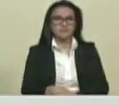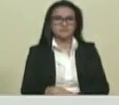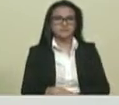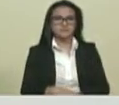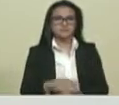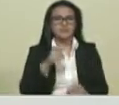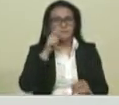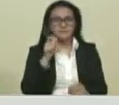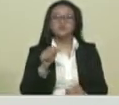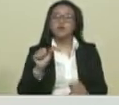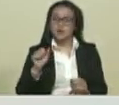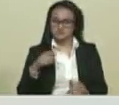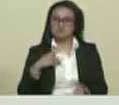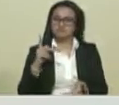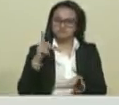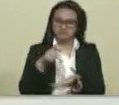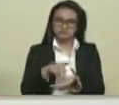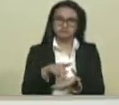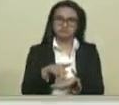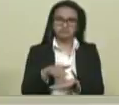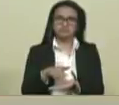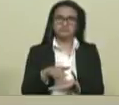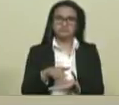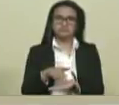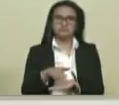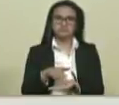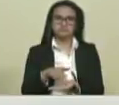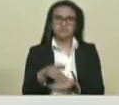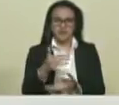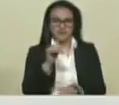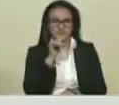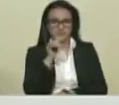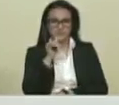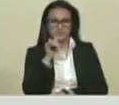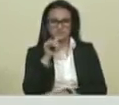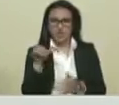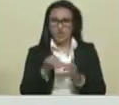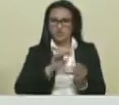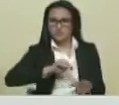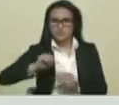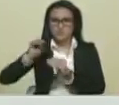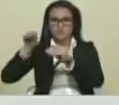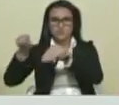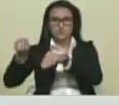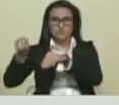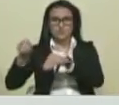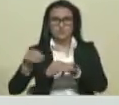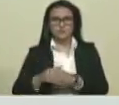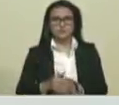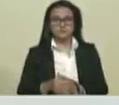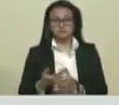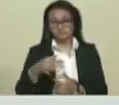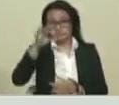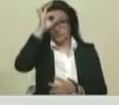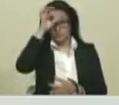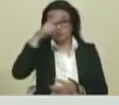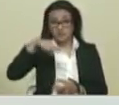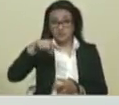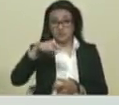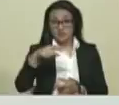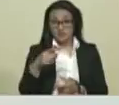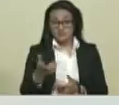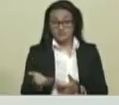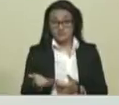si van a su centro de origen se encuentran allí, que tiene la información a dónde fue reubicado. También, si no lo sabe, por los tres